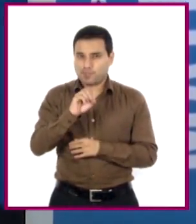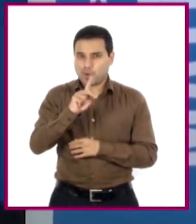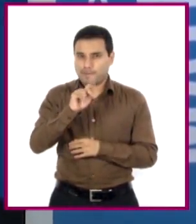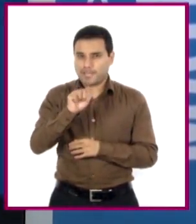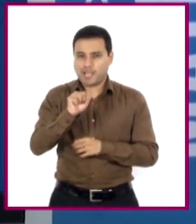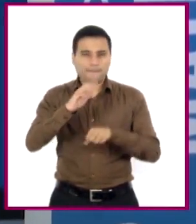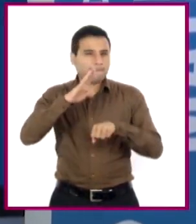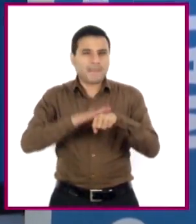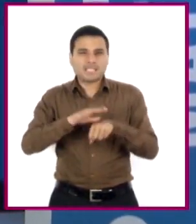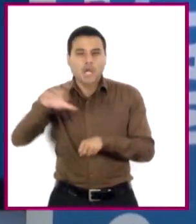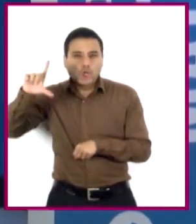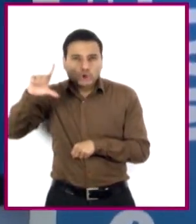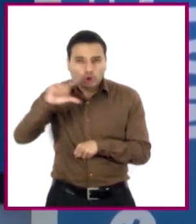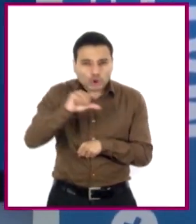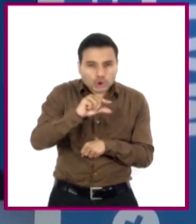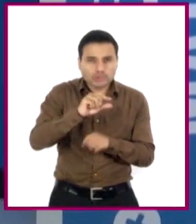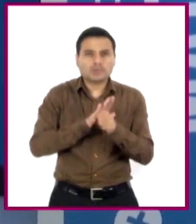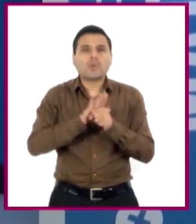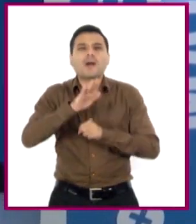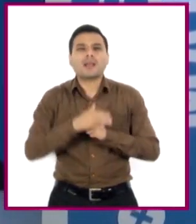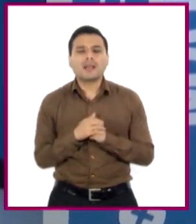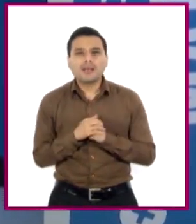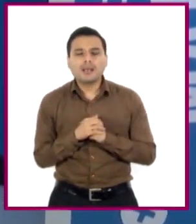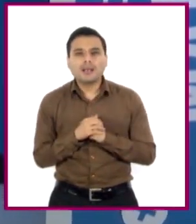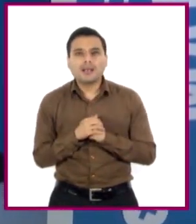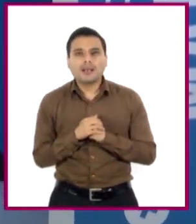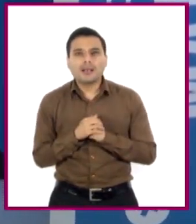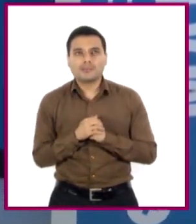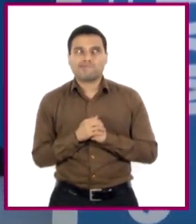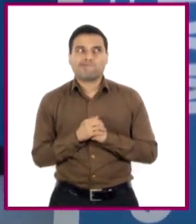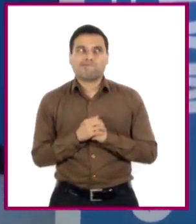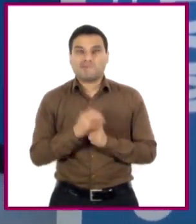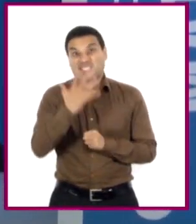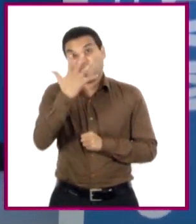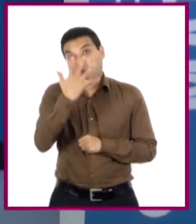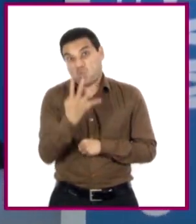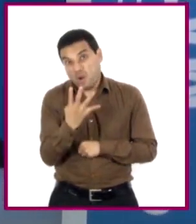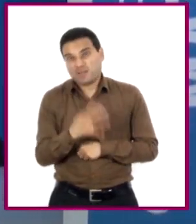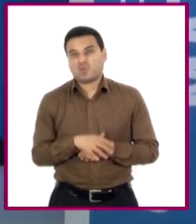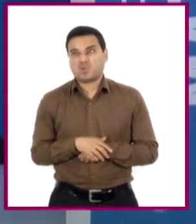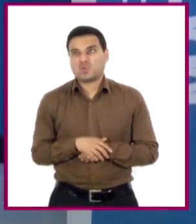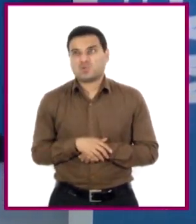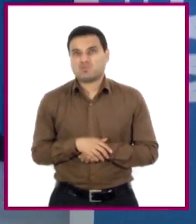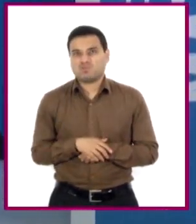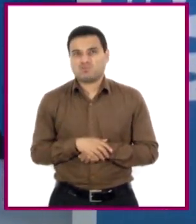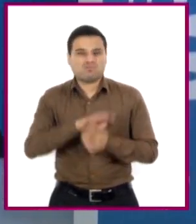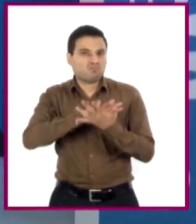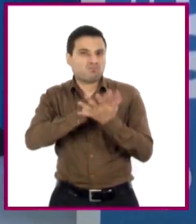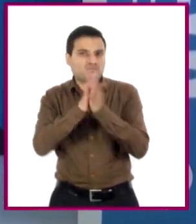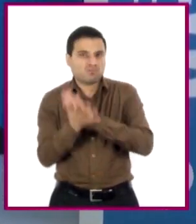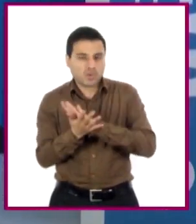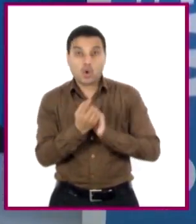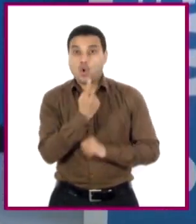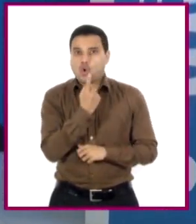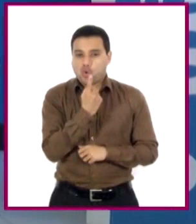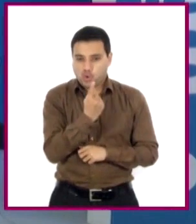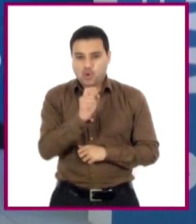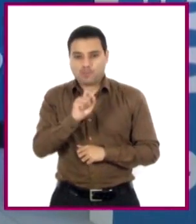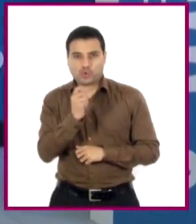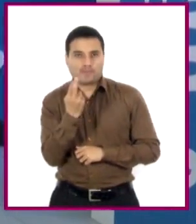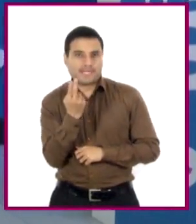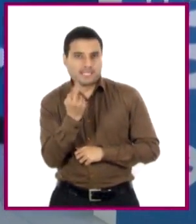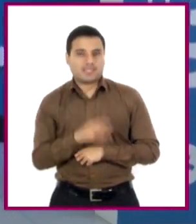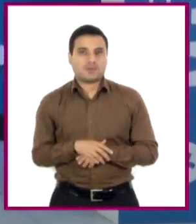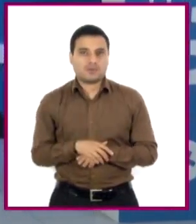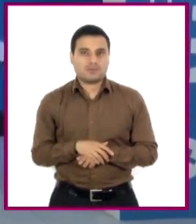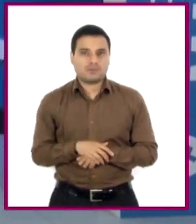la unidad. Tal vez pensaron en una fracción como 5 cuartos, que es igual a 1.25